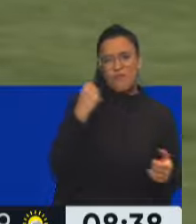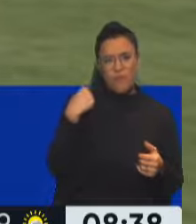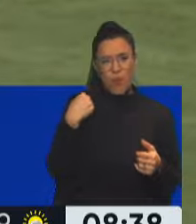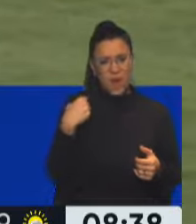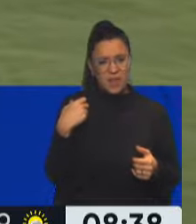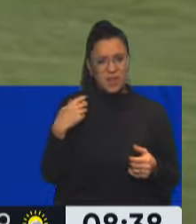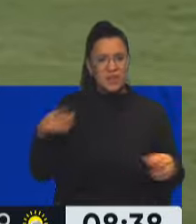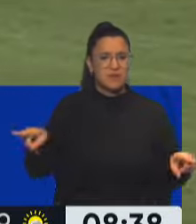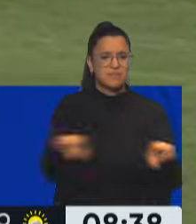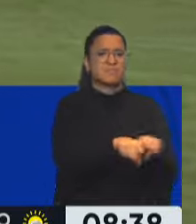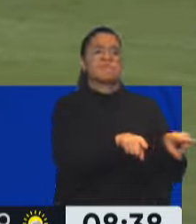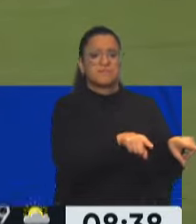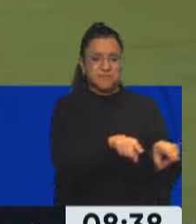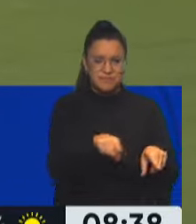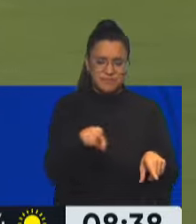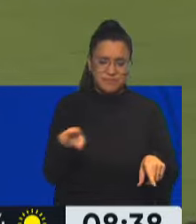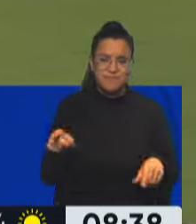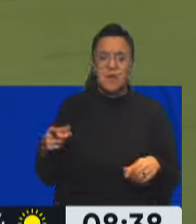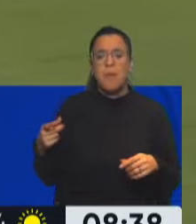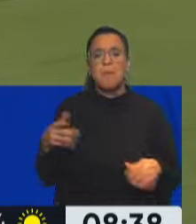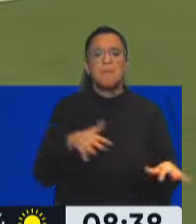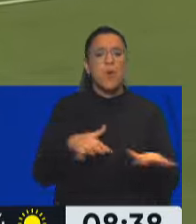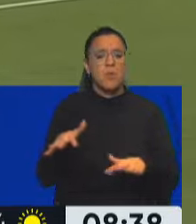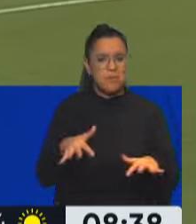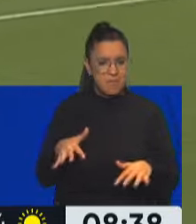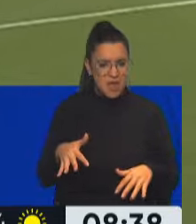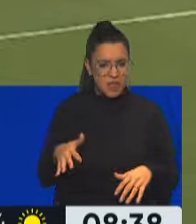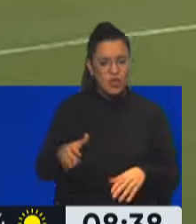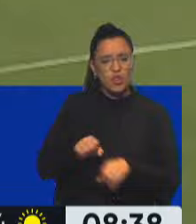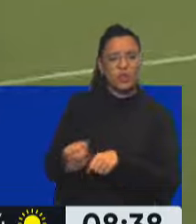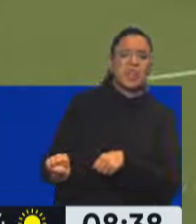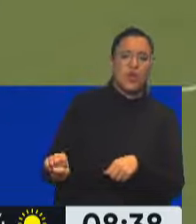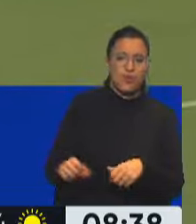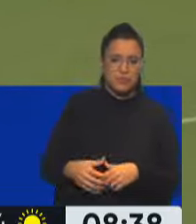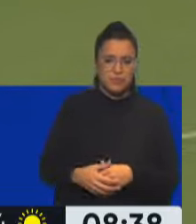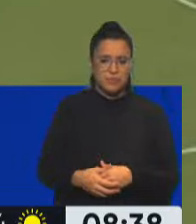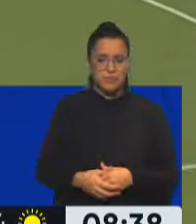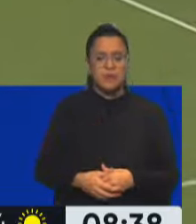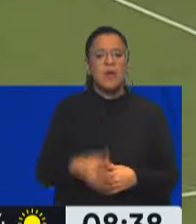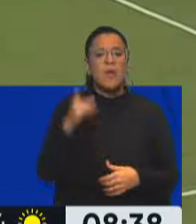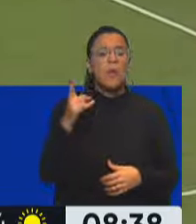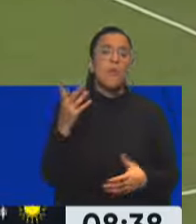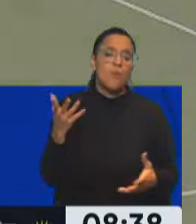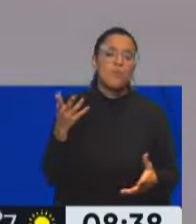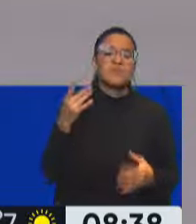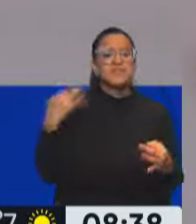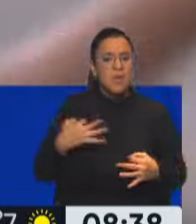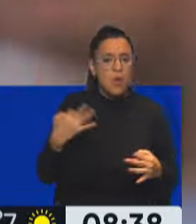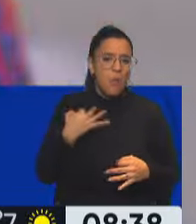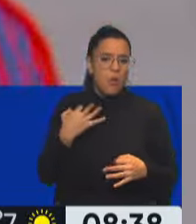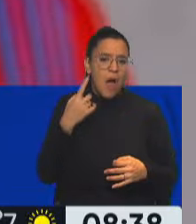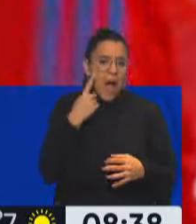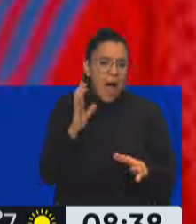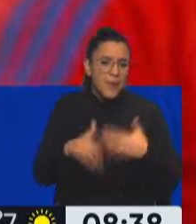hace cruzar las piernas de Messi, ese movimiento, el tirón en aductor, y bueno, seguramente se seguirá de